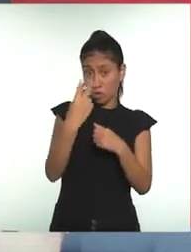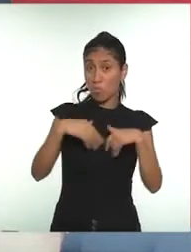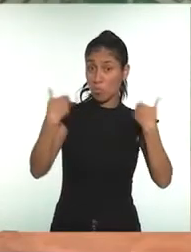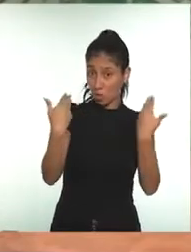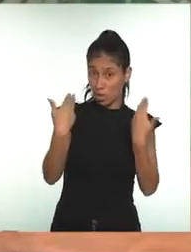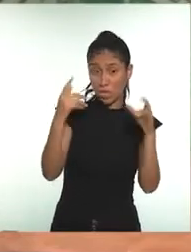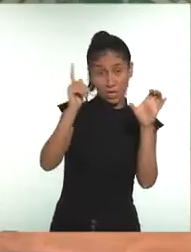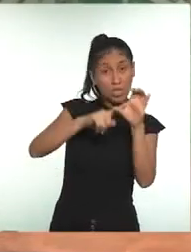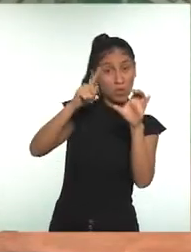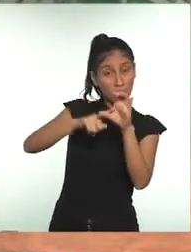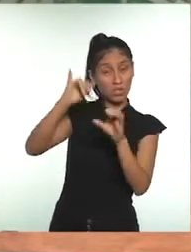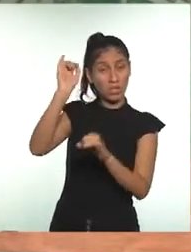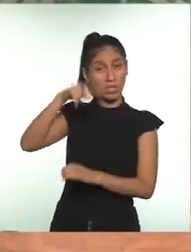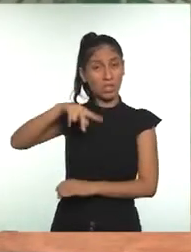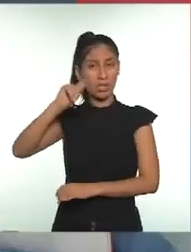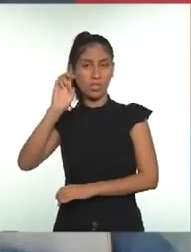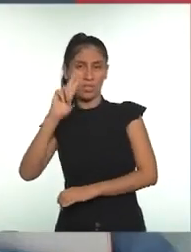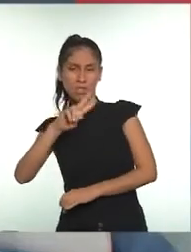intervalo.